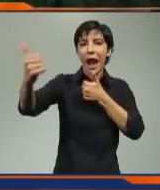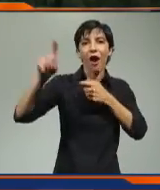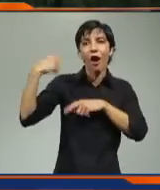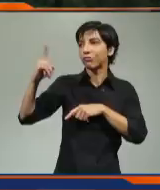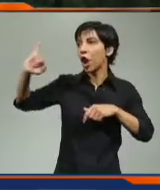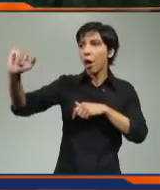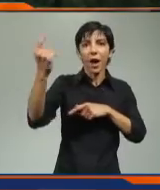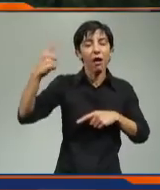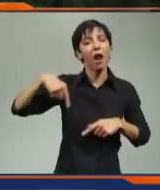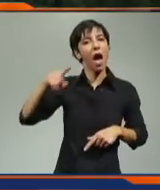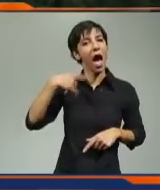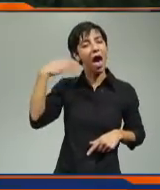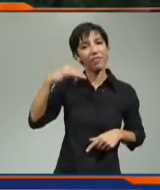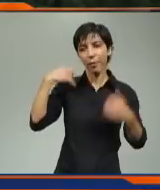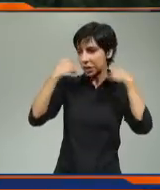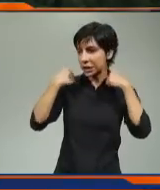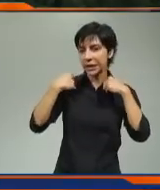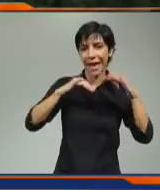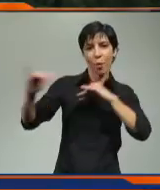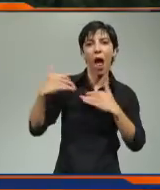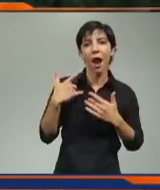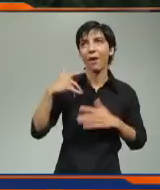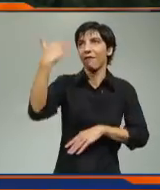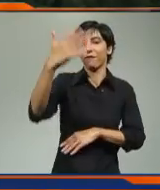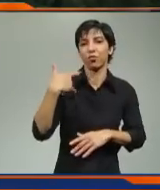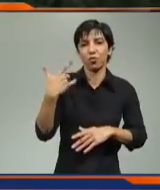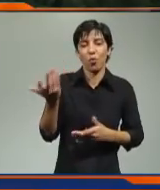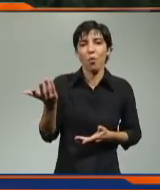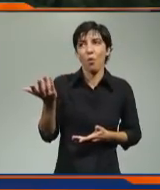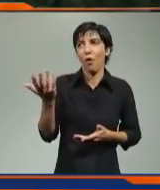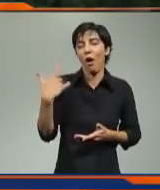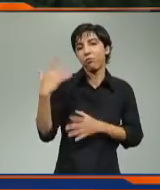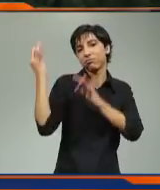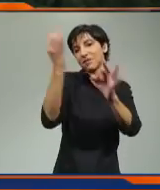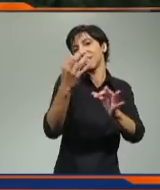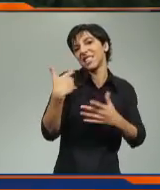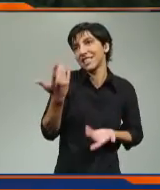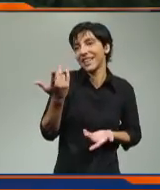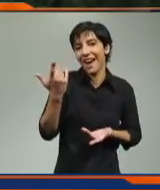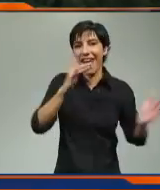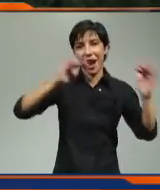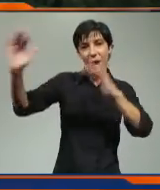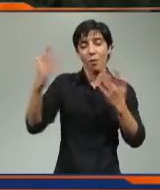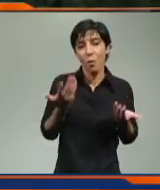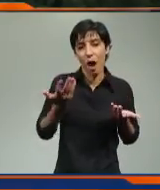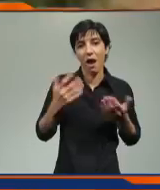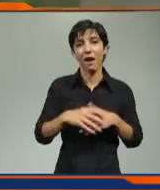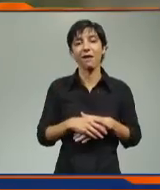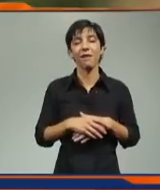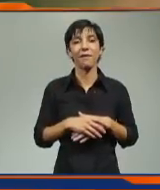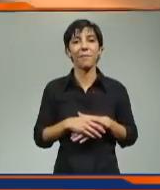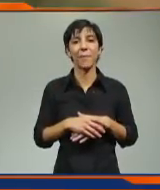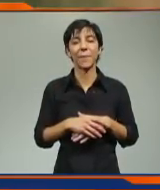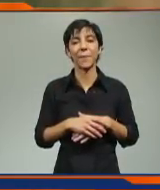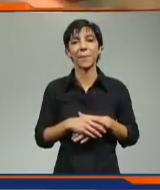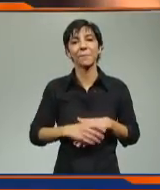futuro, así que me parece que ese es el camino o lo mejor que yo puedo hacer para tratar de intentarlo. Parece